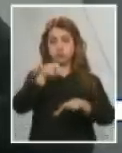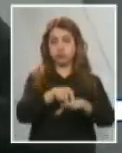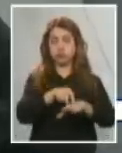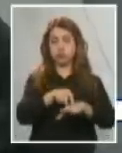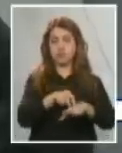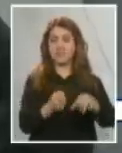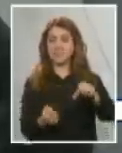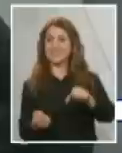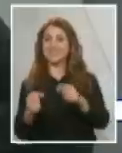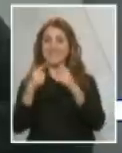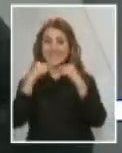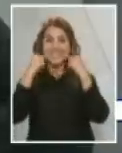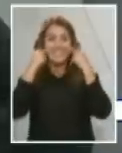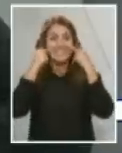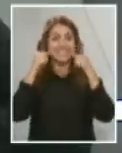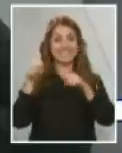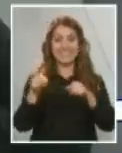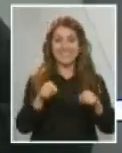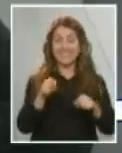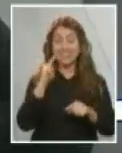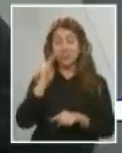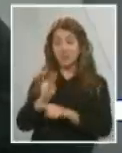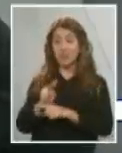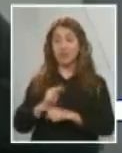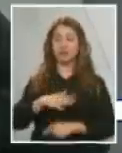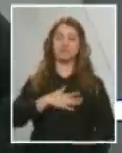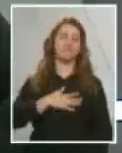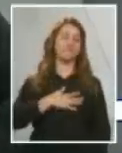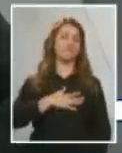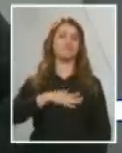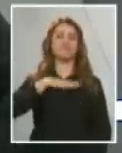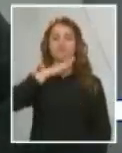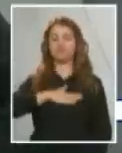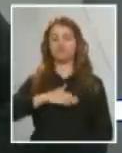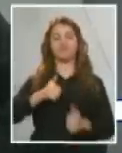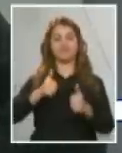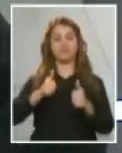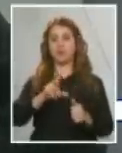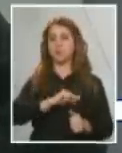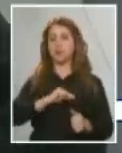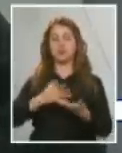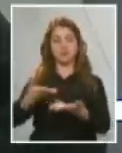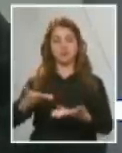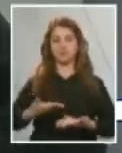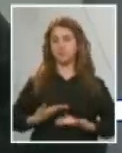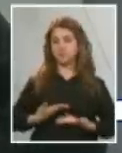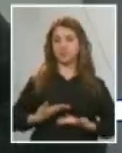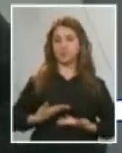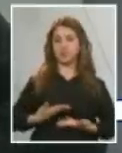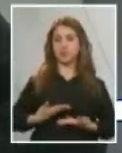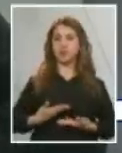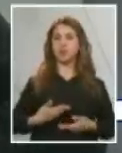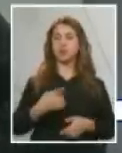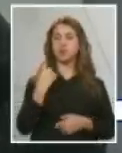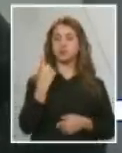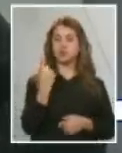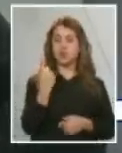de su sonrisa, etcétera, pero ahí está la real recompensa. Ahí está, nos tocó